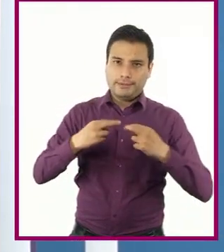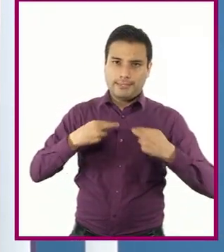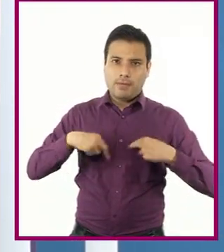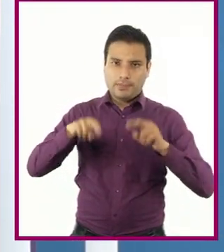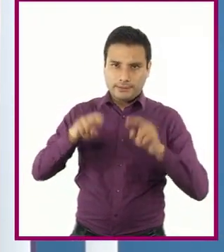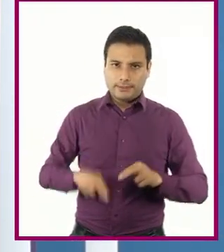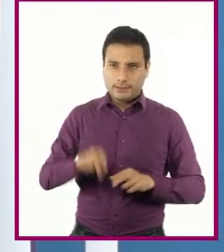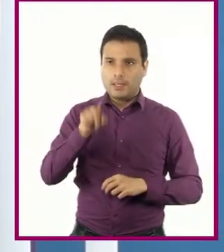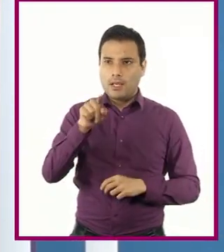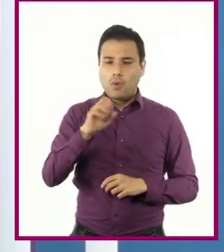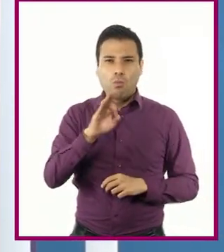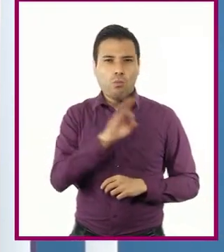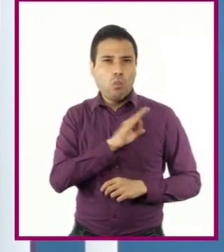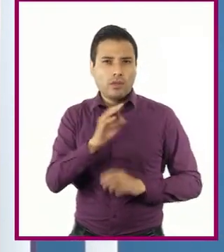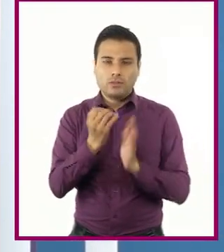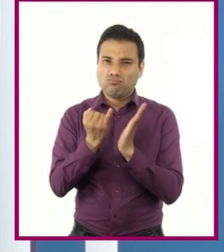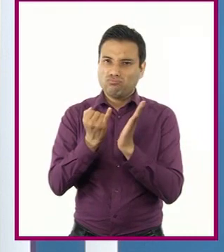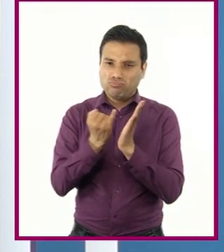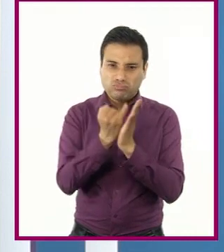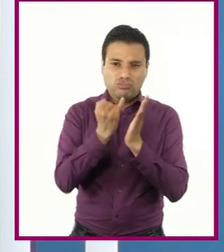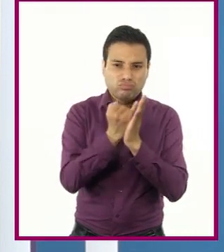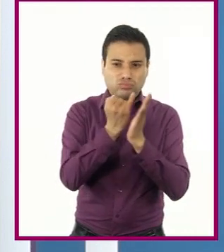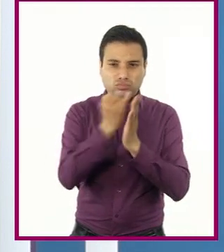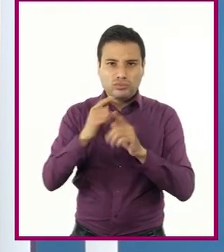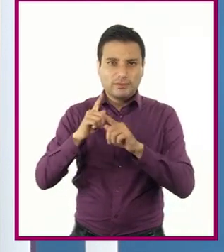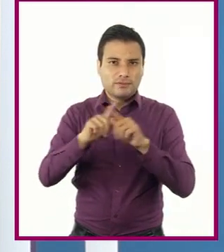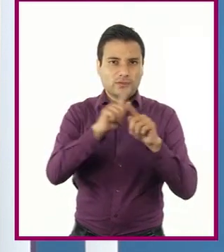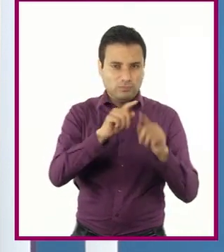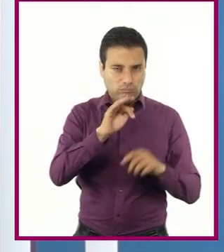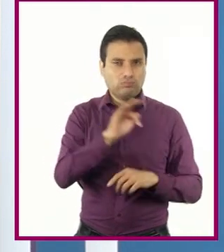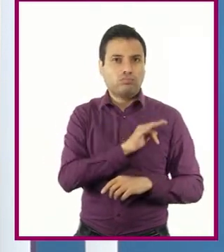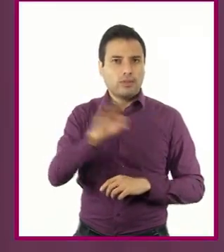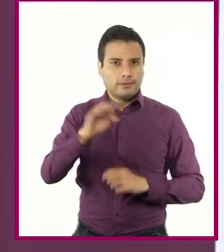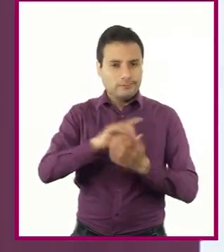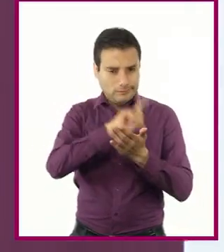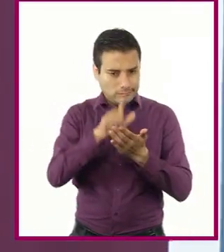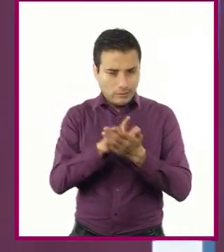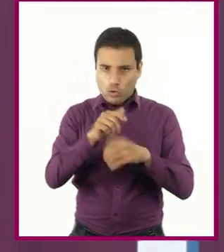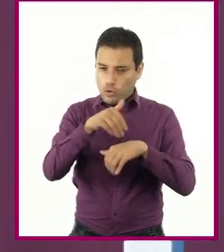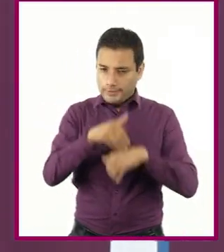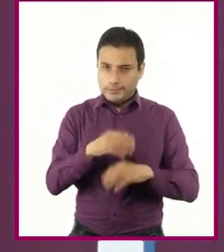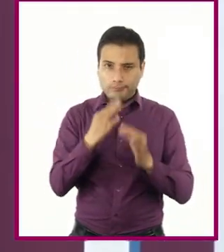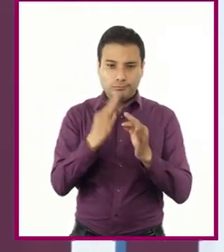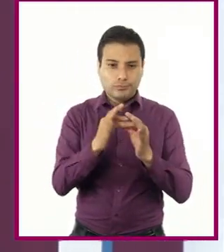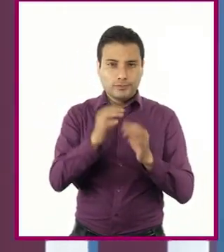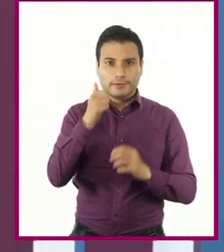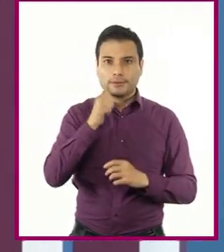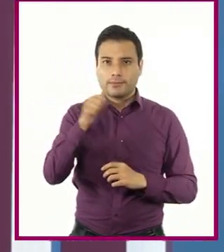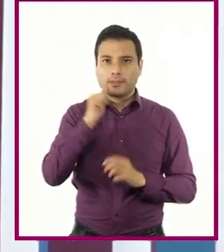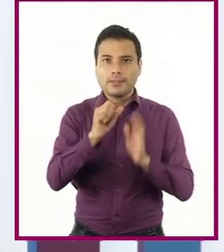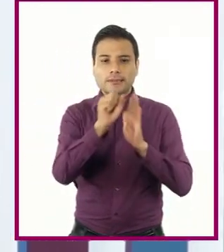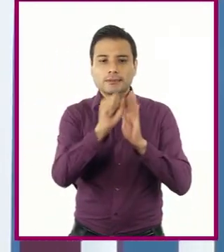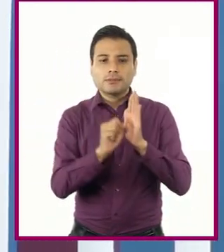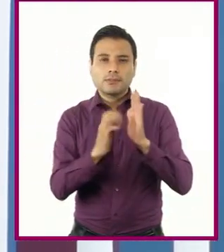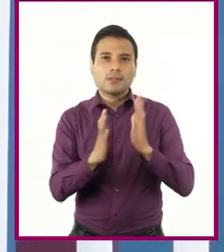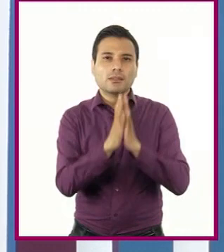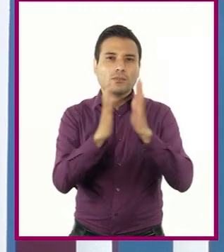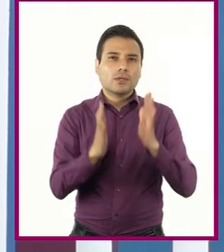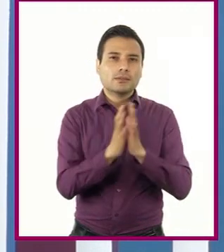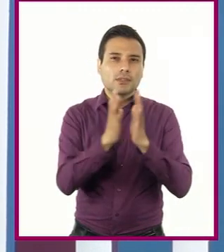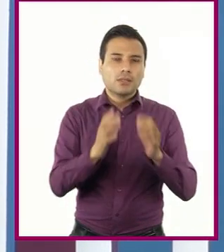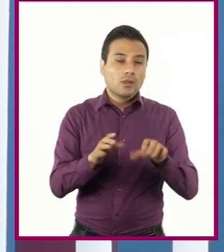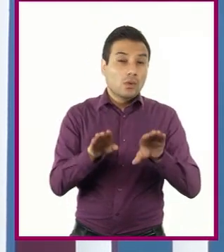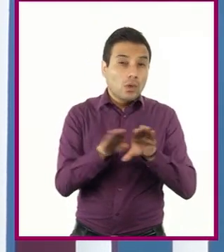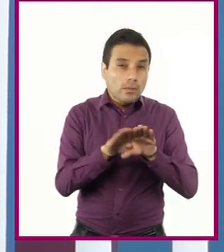pueden dictar disposiciones, resoluciones y exigir cumplirlas. La democracia no puede existir sin el gobierno